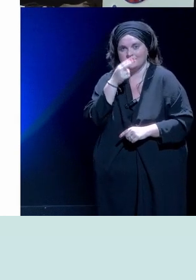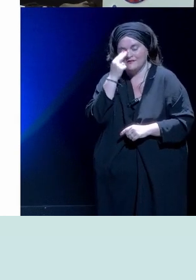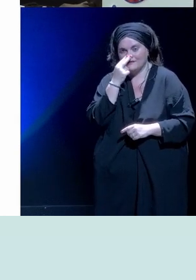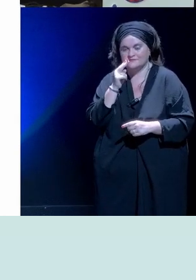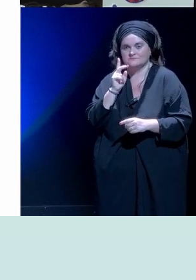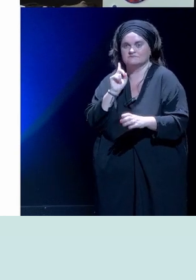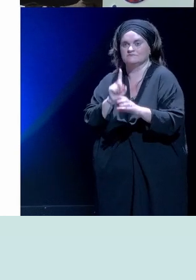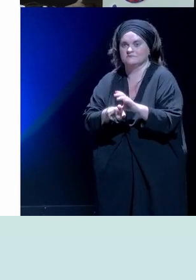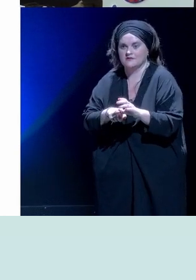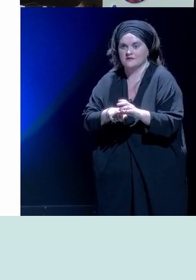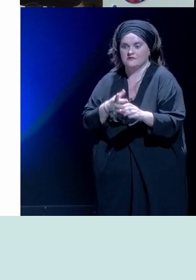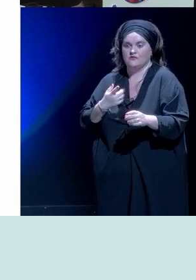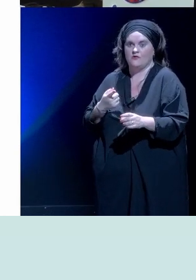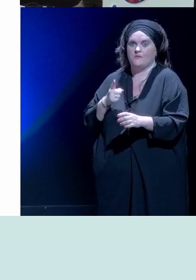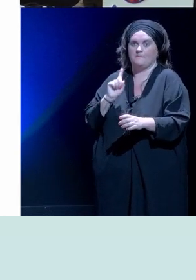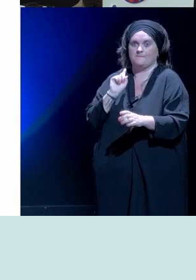participación voluntaria